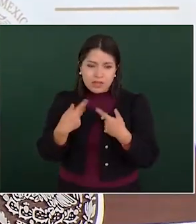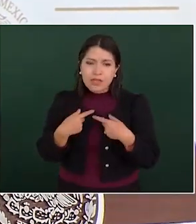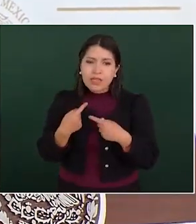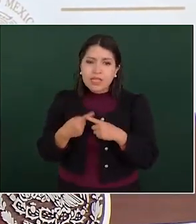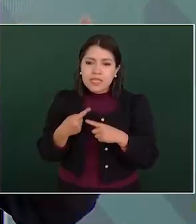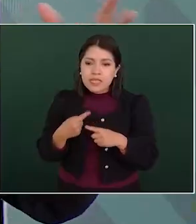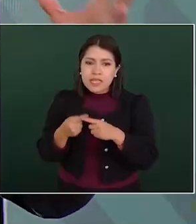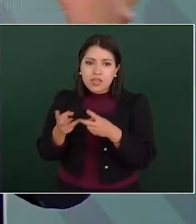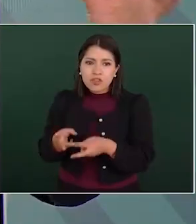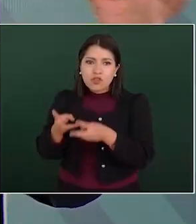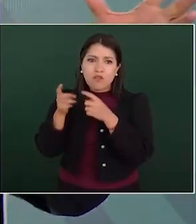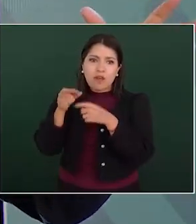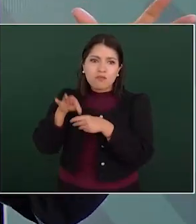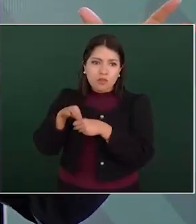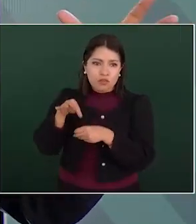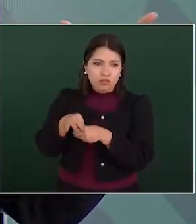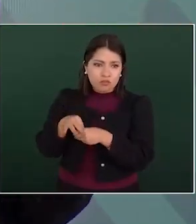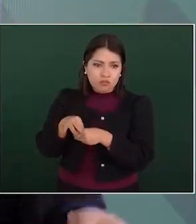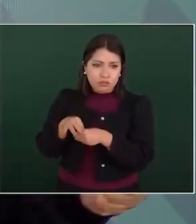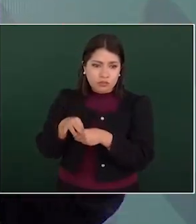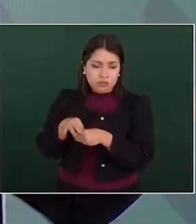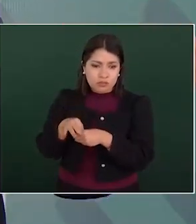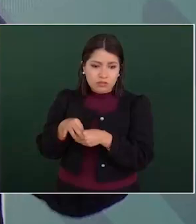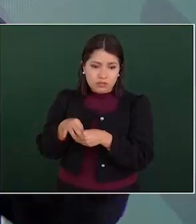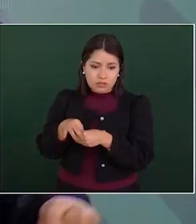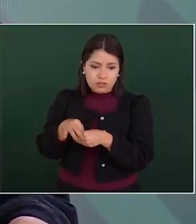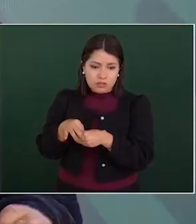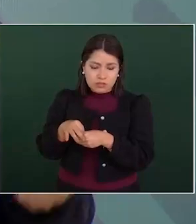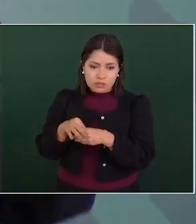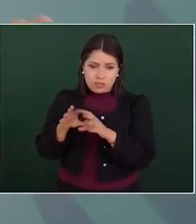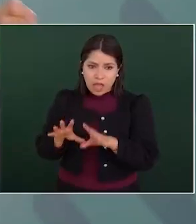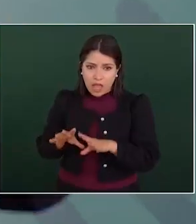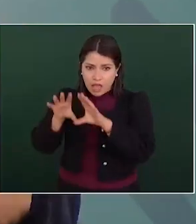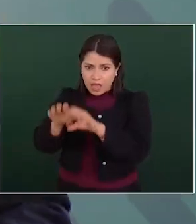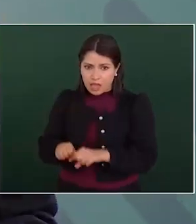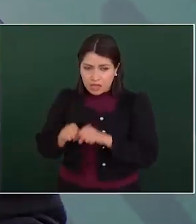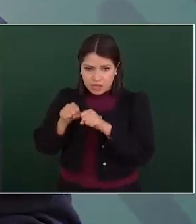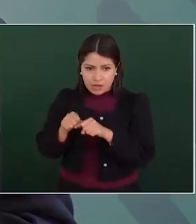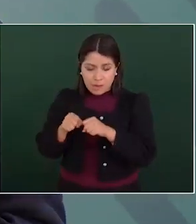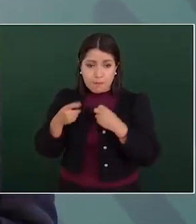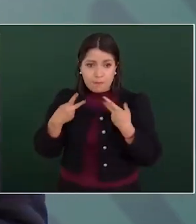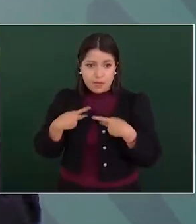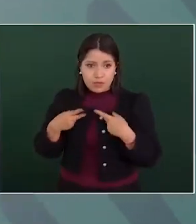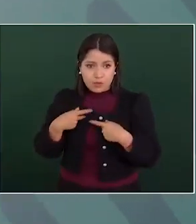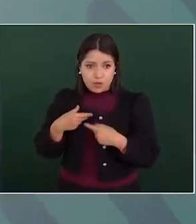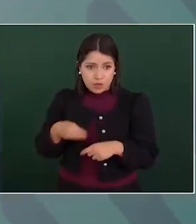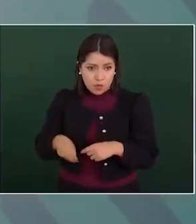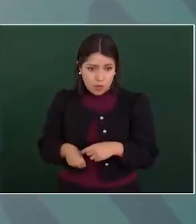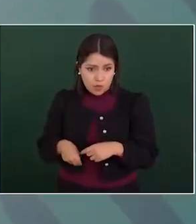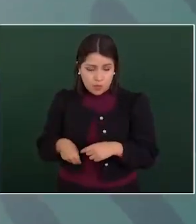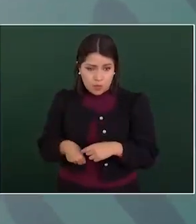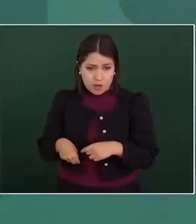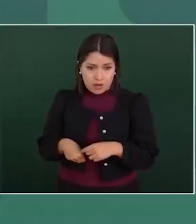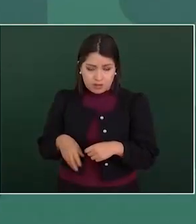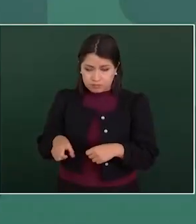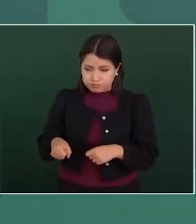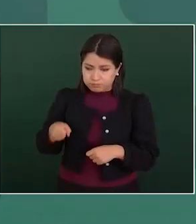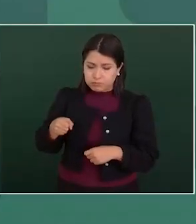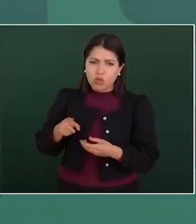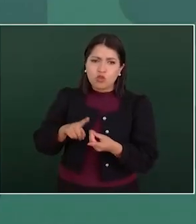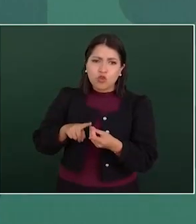y agarran a unos con maletas el día de la elección en Zacatecas